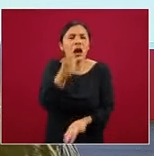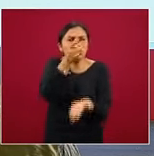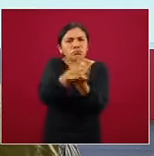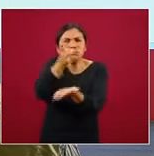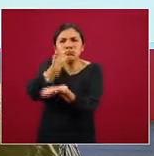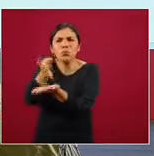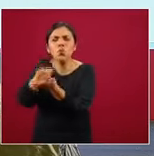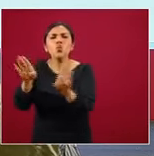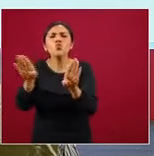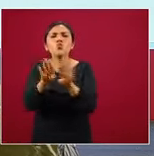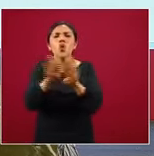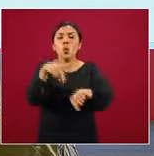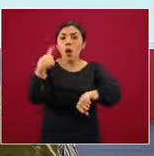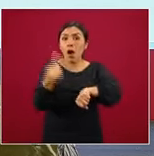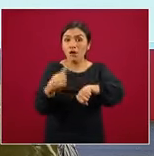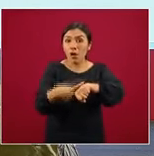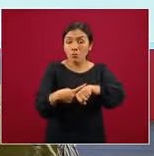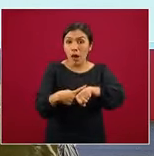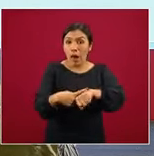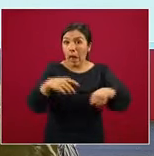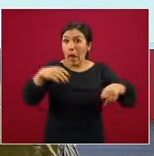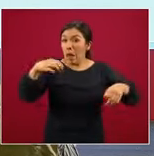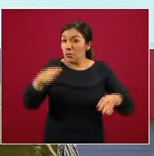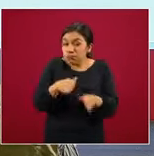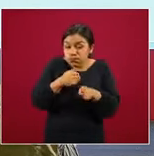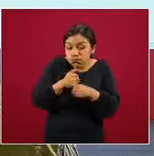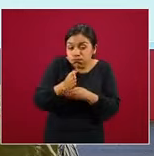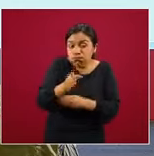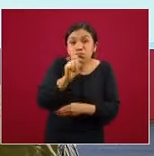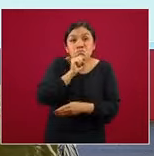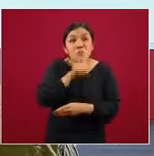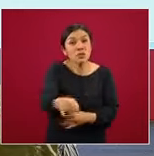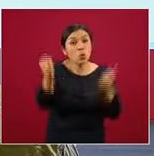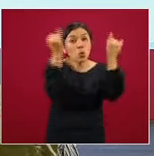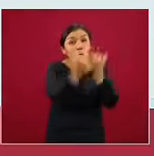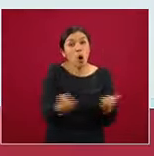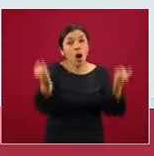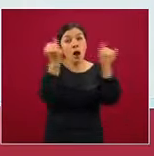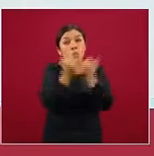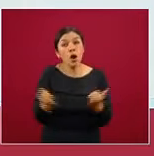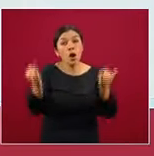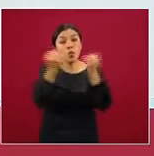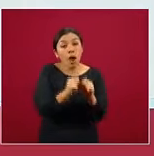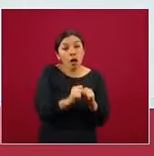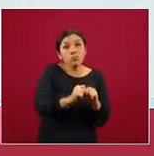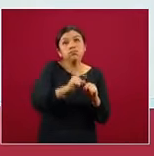identifique cómo la epidemia no es constante, no es todo el tiempo creciendo,